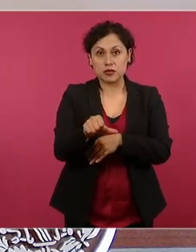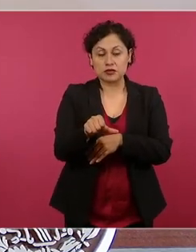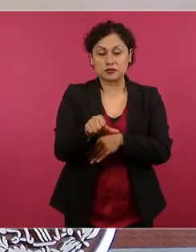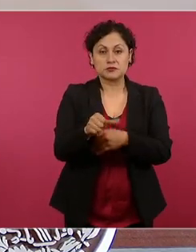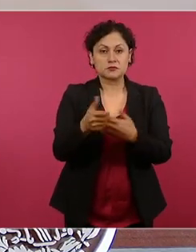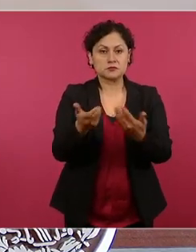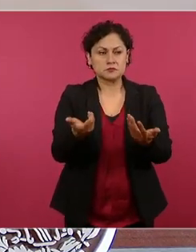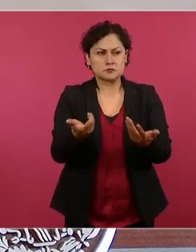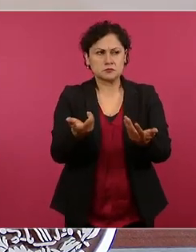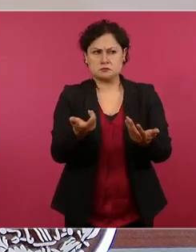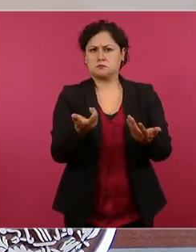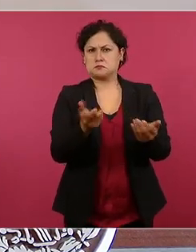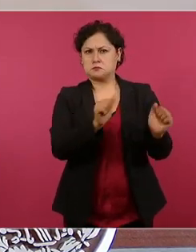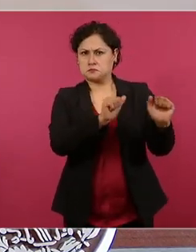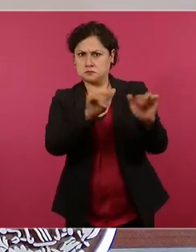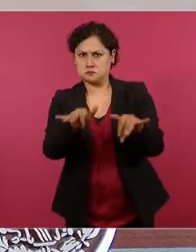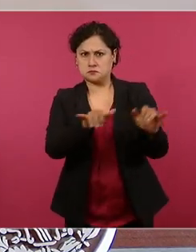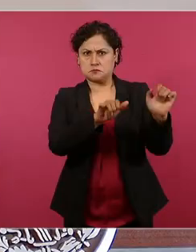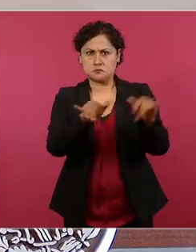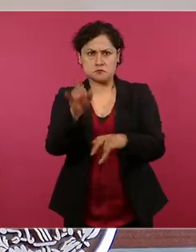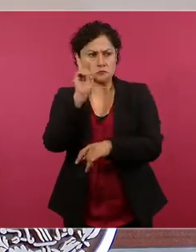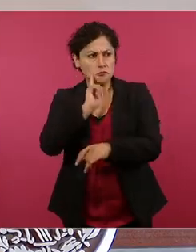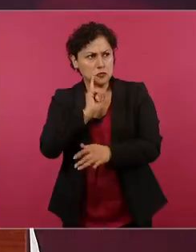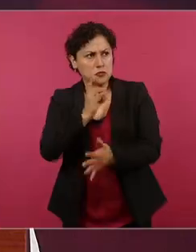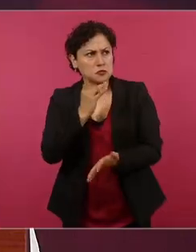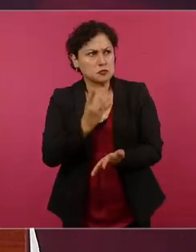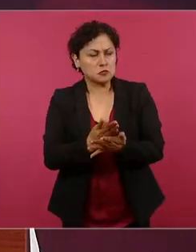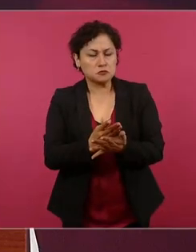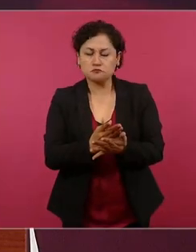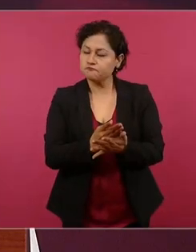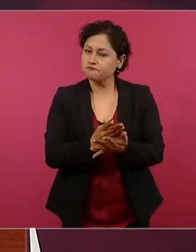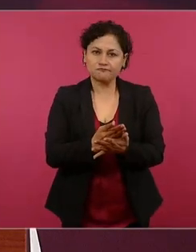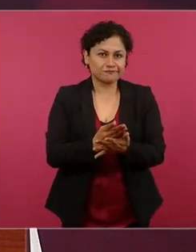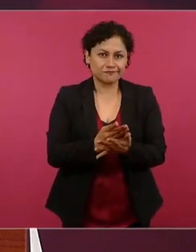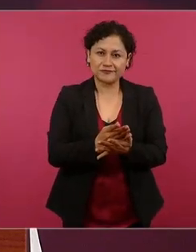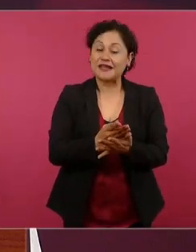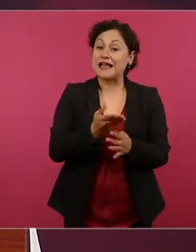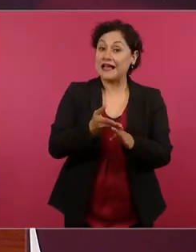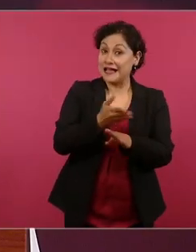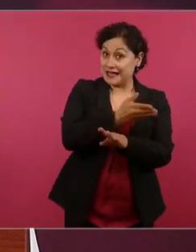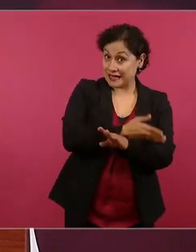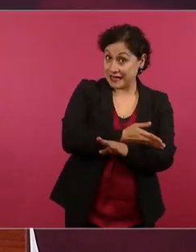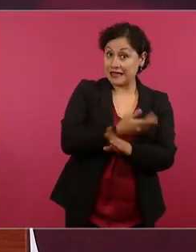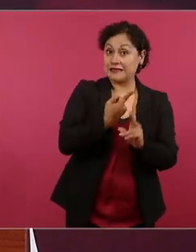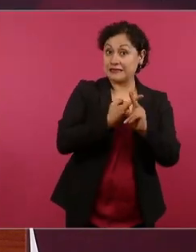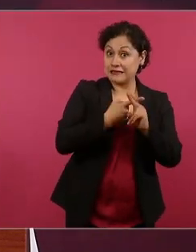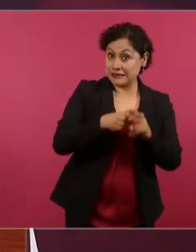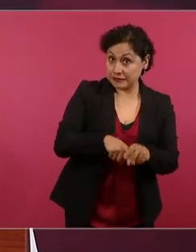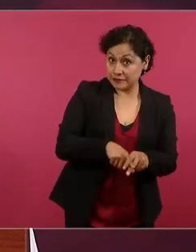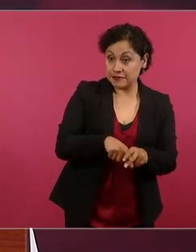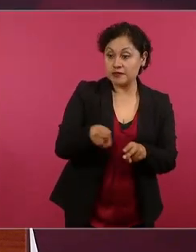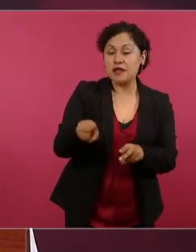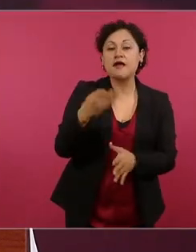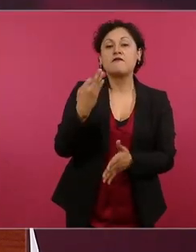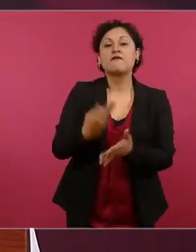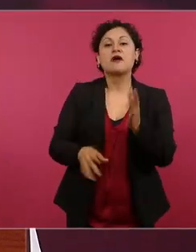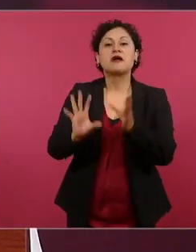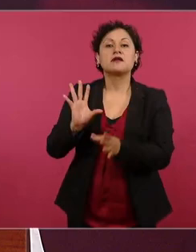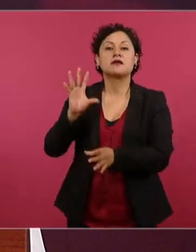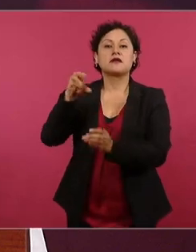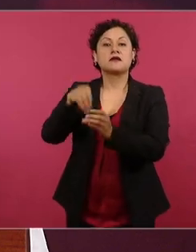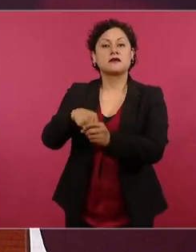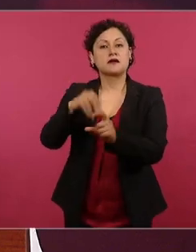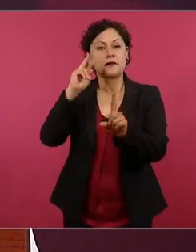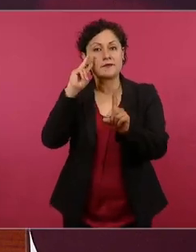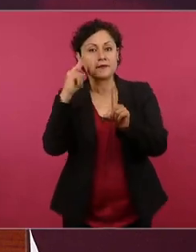mujeres. Y se omitió integrar la perspectiva de género en su internamiento. En